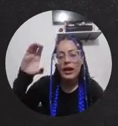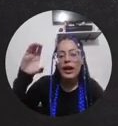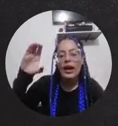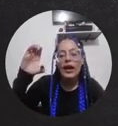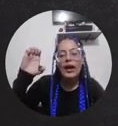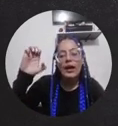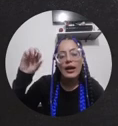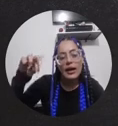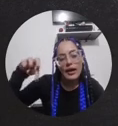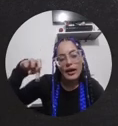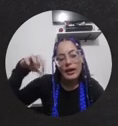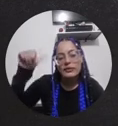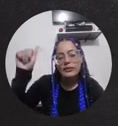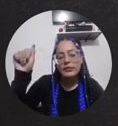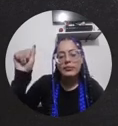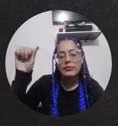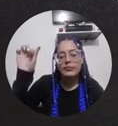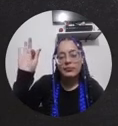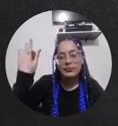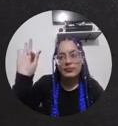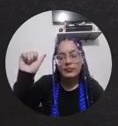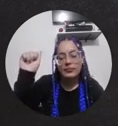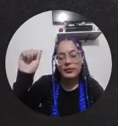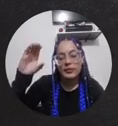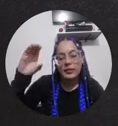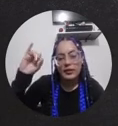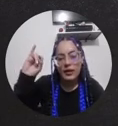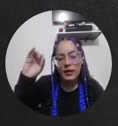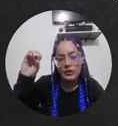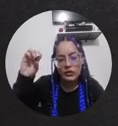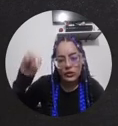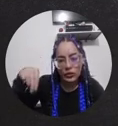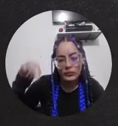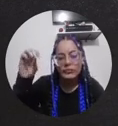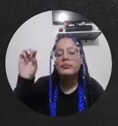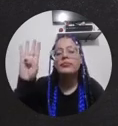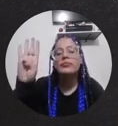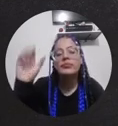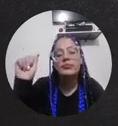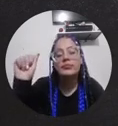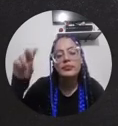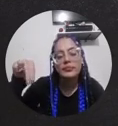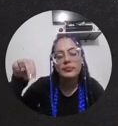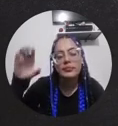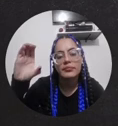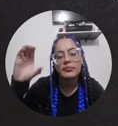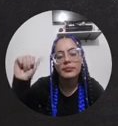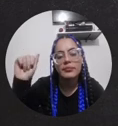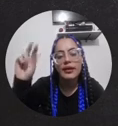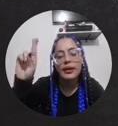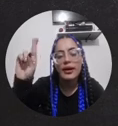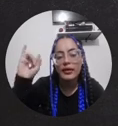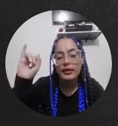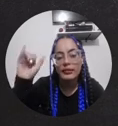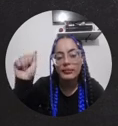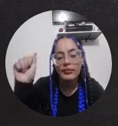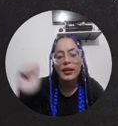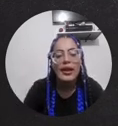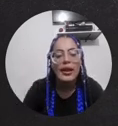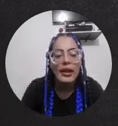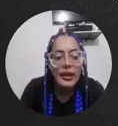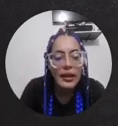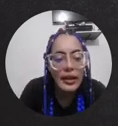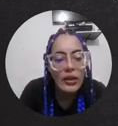la aceptación bancaria,